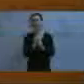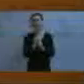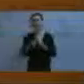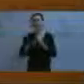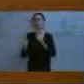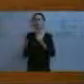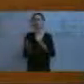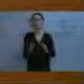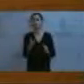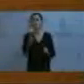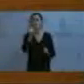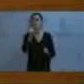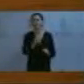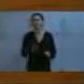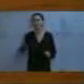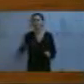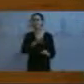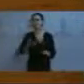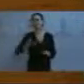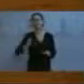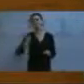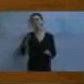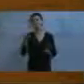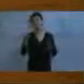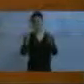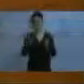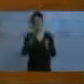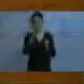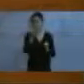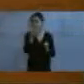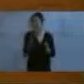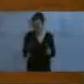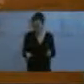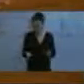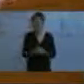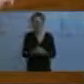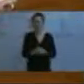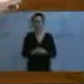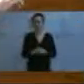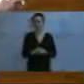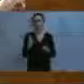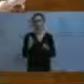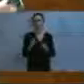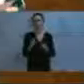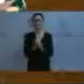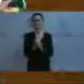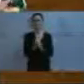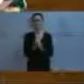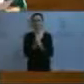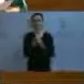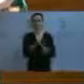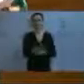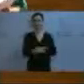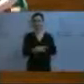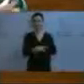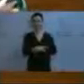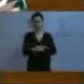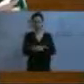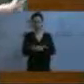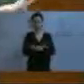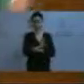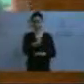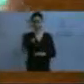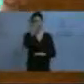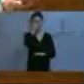Porque hay otras comunidades autónomas en las cuales, por ejemplo, a las políticas de empleo del Gobierno